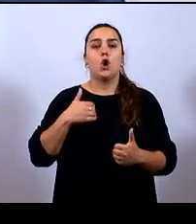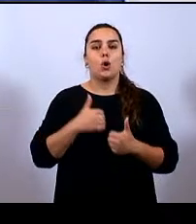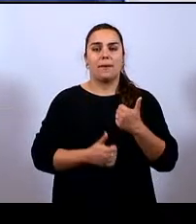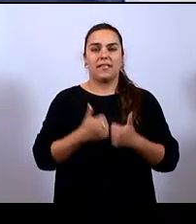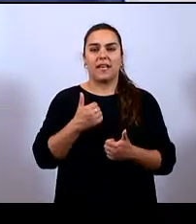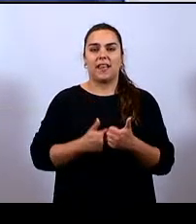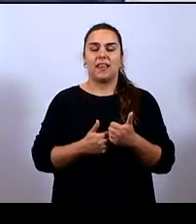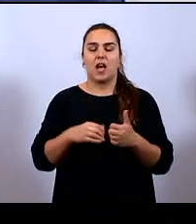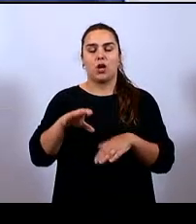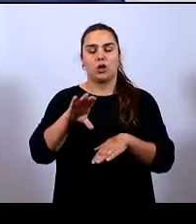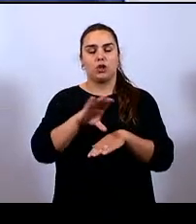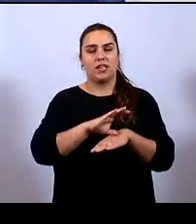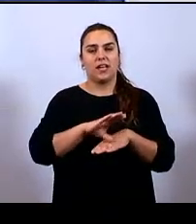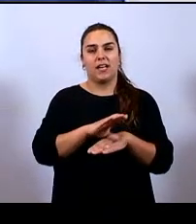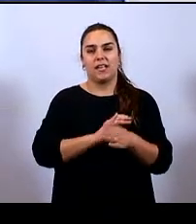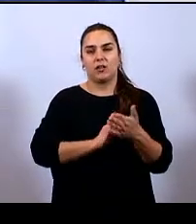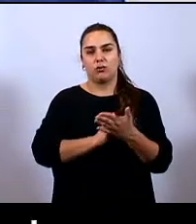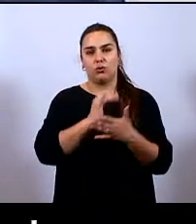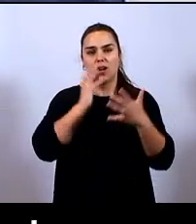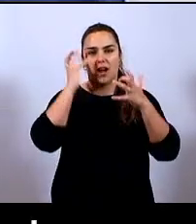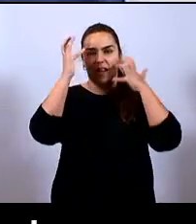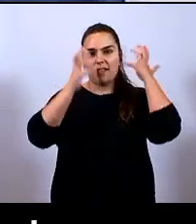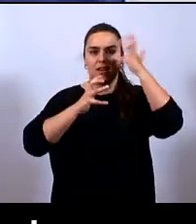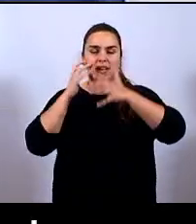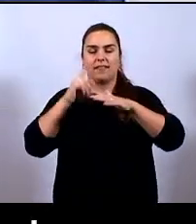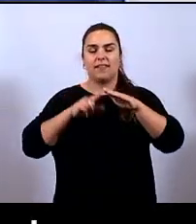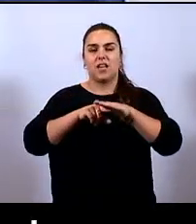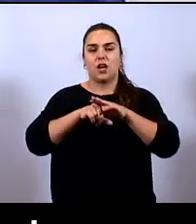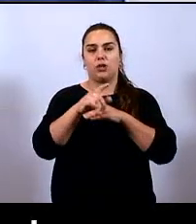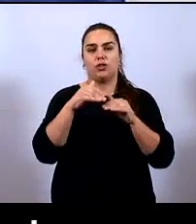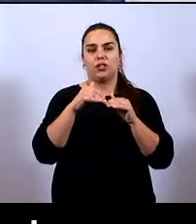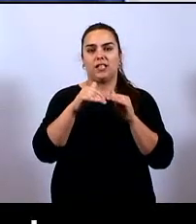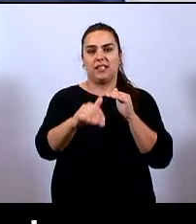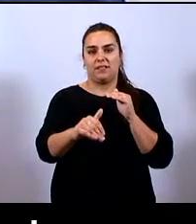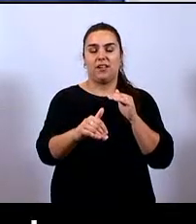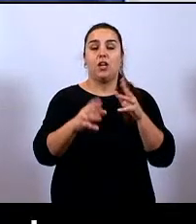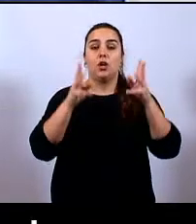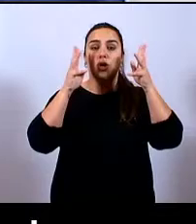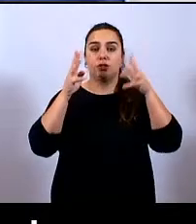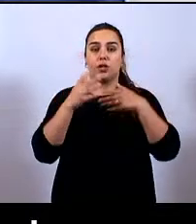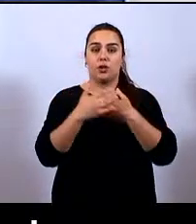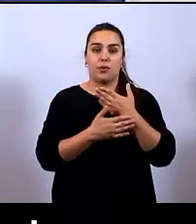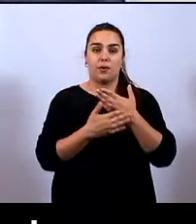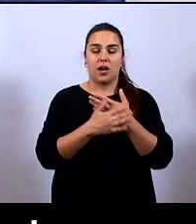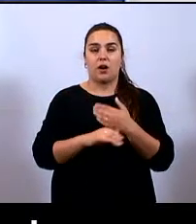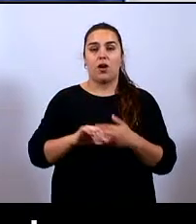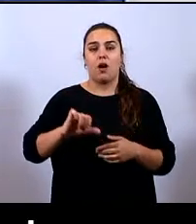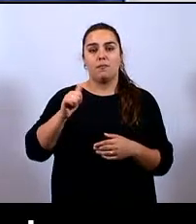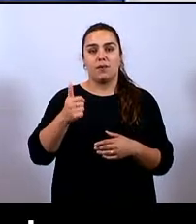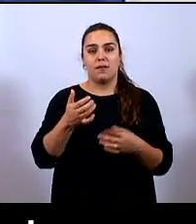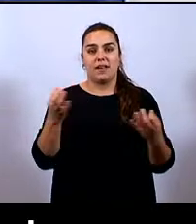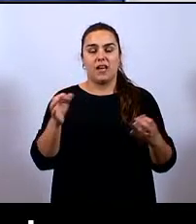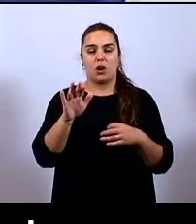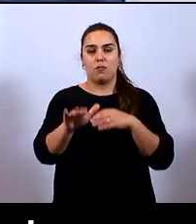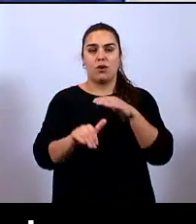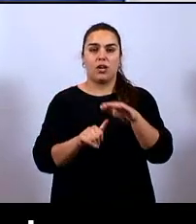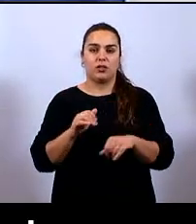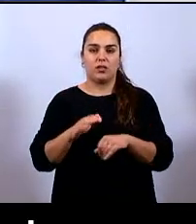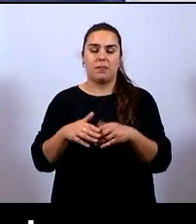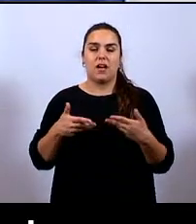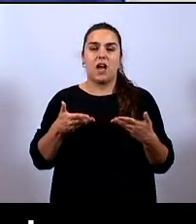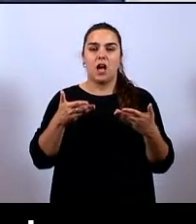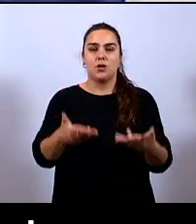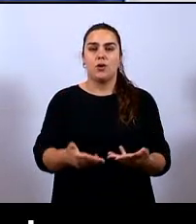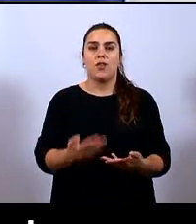de la Consejería de Agricultura, Ganadería y Desarrollo Sostenible, el Consejo de Gobierno ha aprobado una convocatoria de ayudas